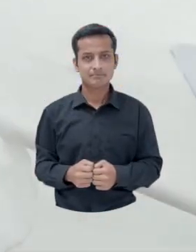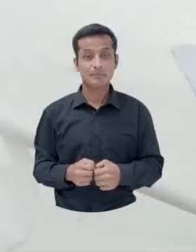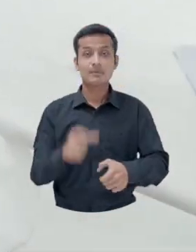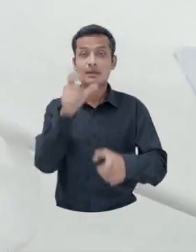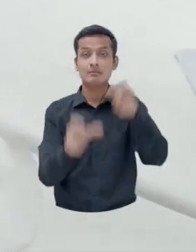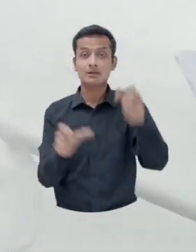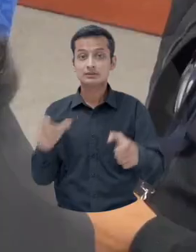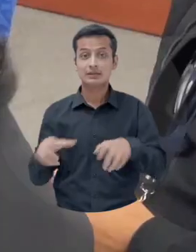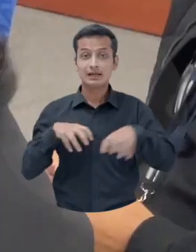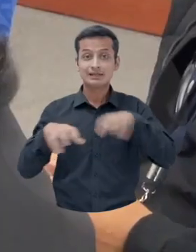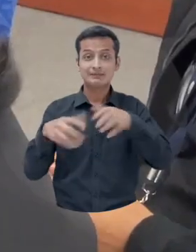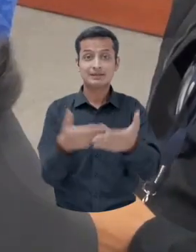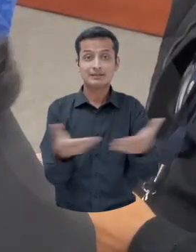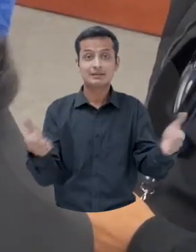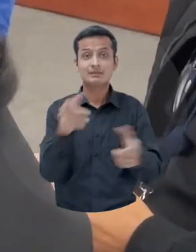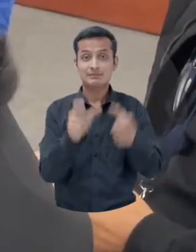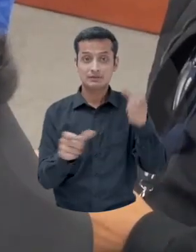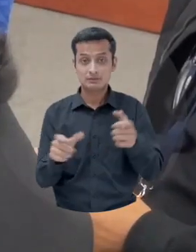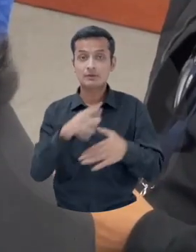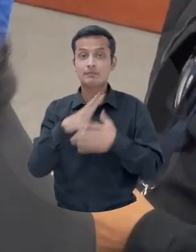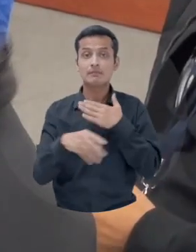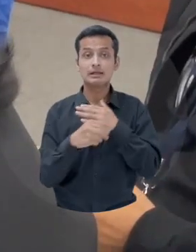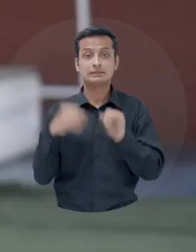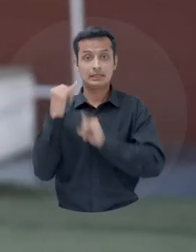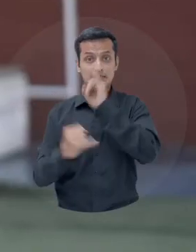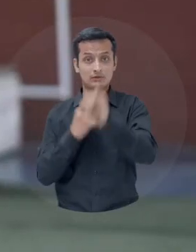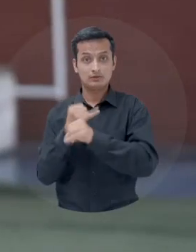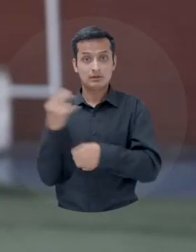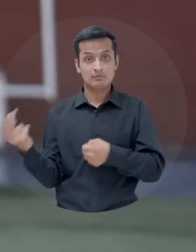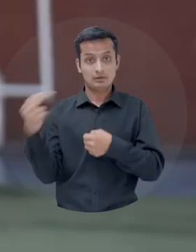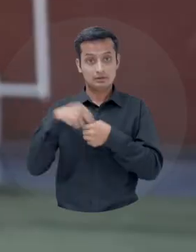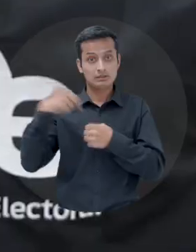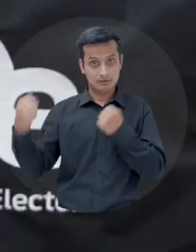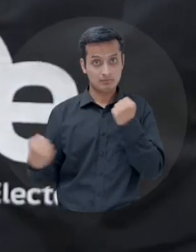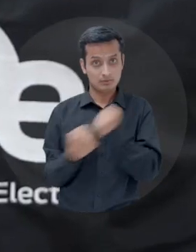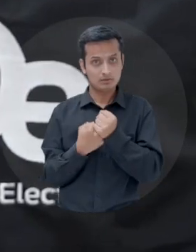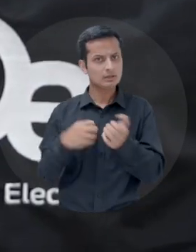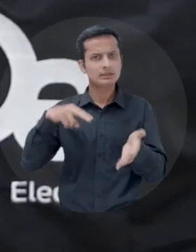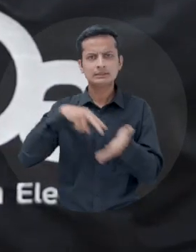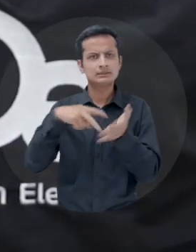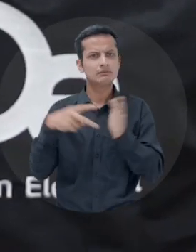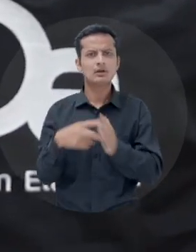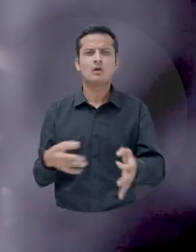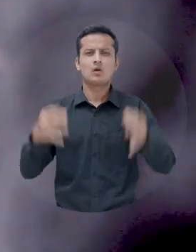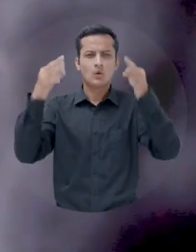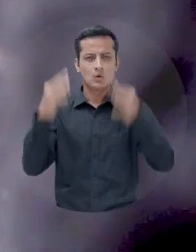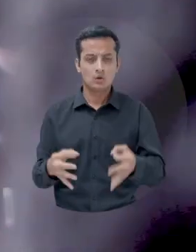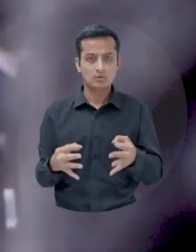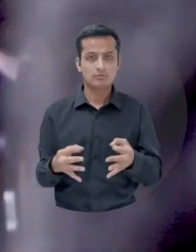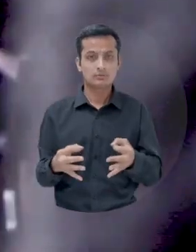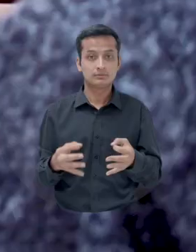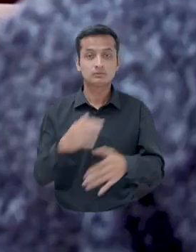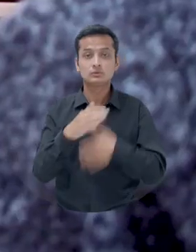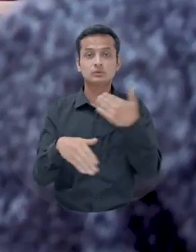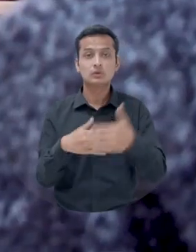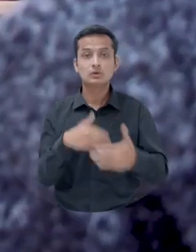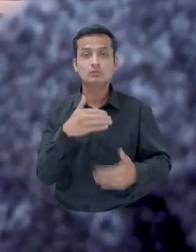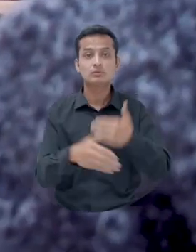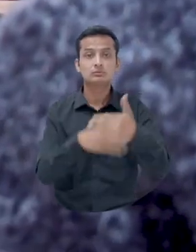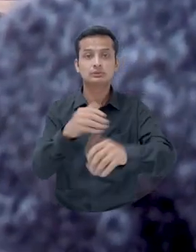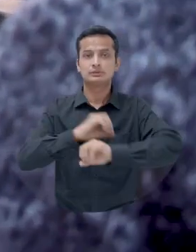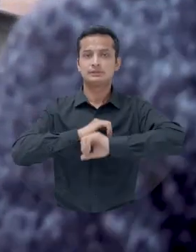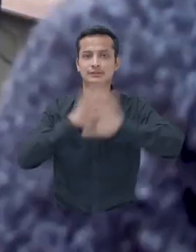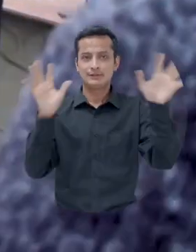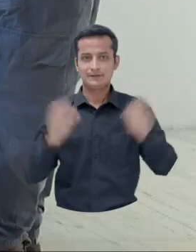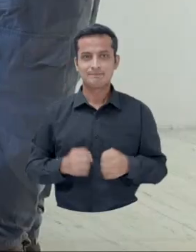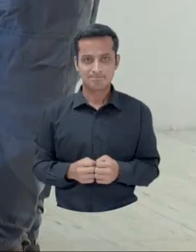La participación activa de la sociedad civil y de los organismos internacionales constituyen una garantía